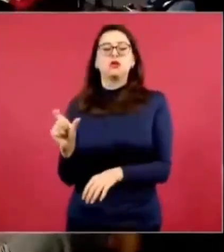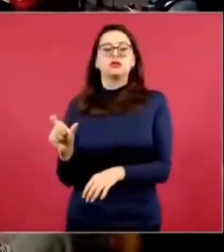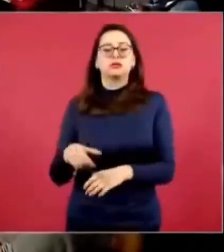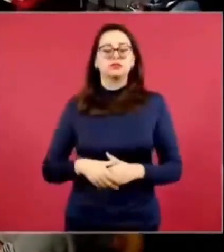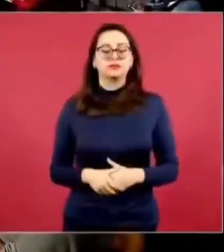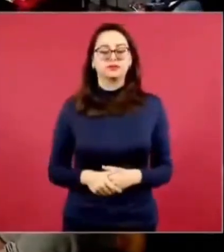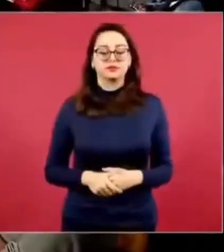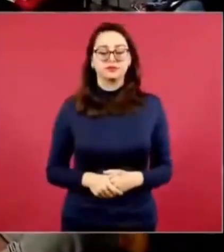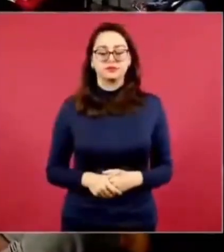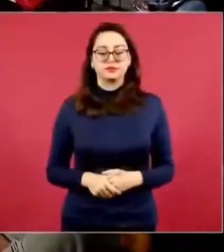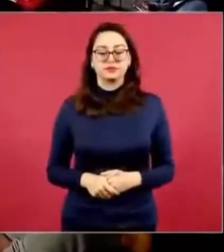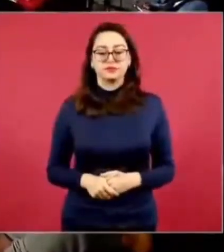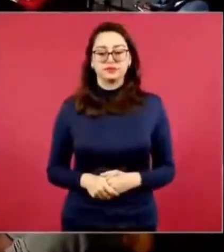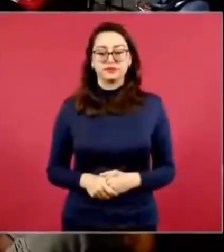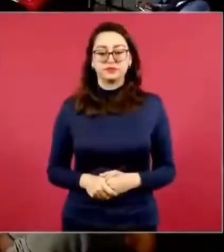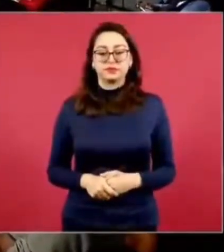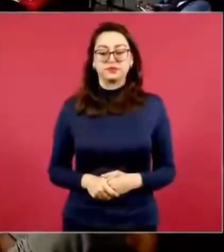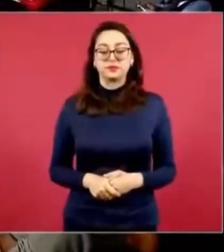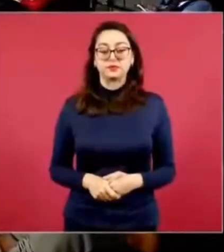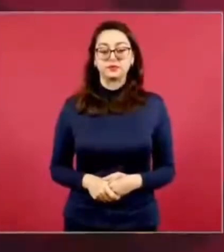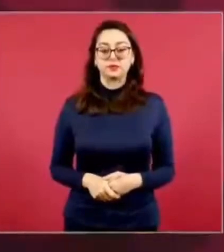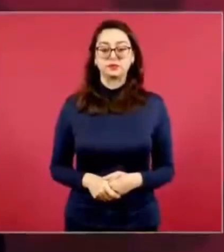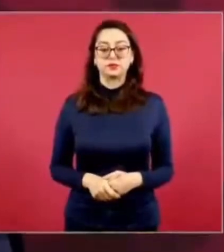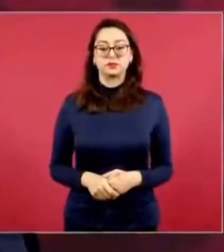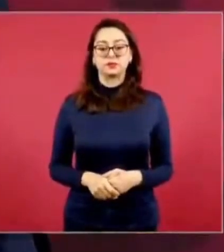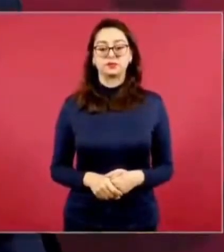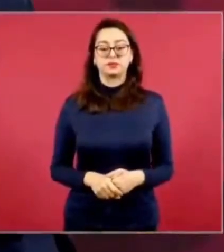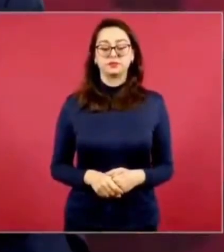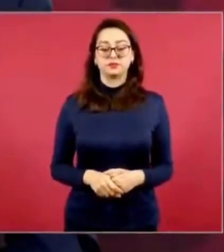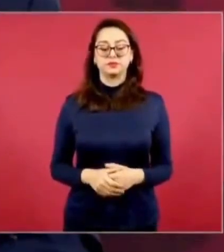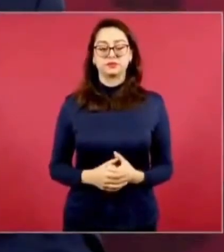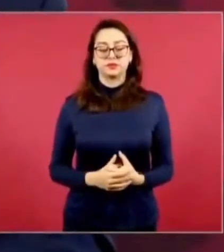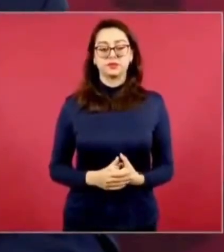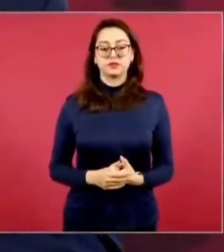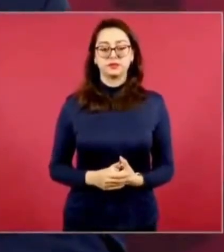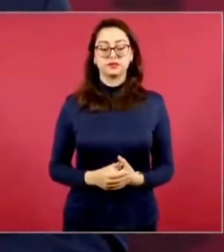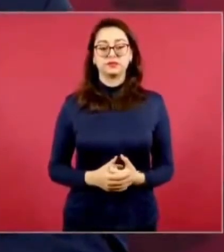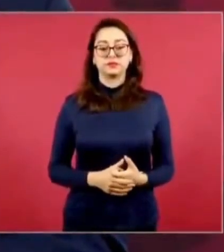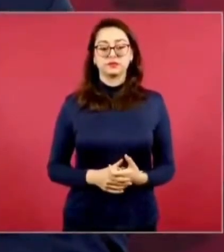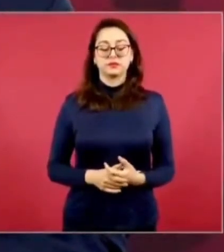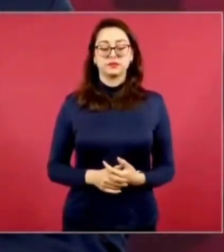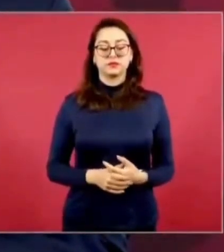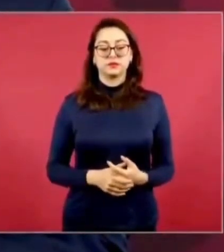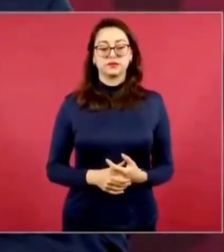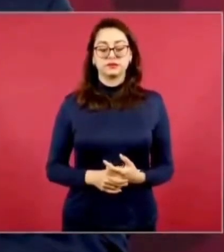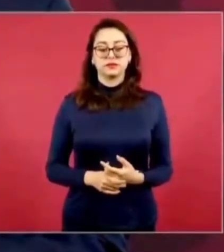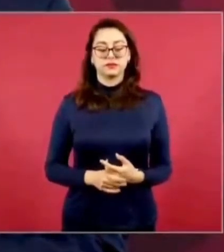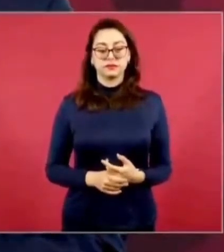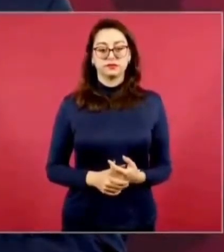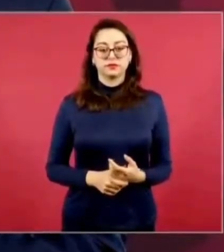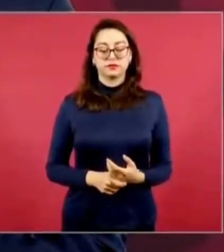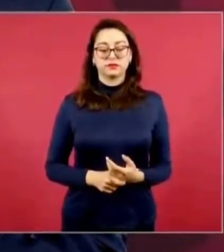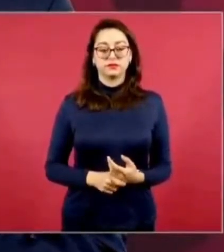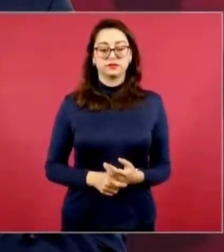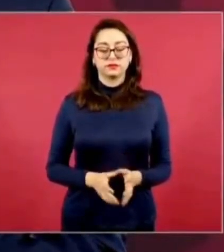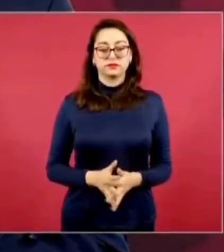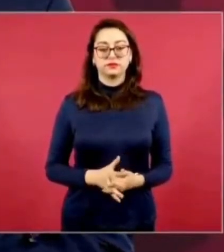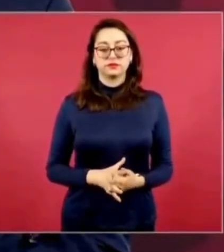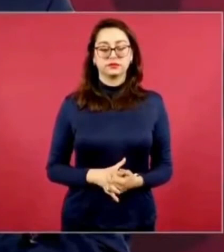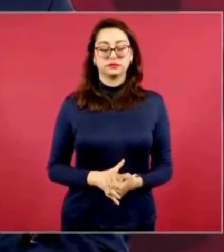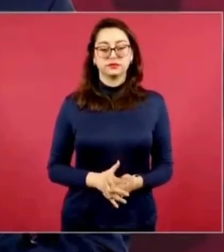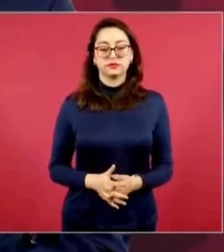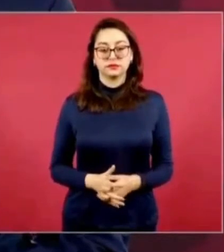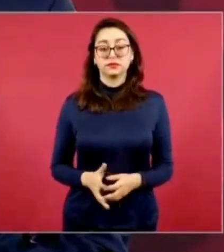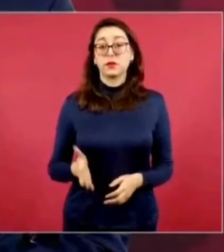sí eh estamos pensando eh ir a a